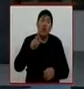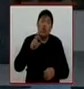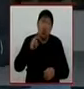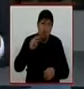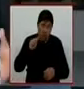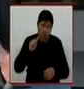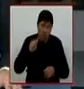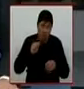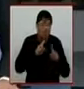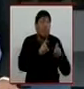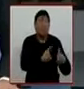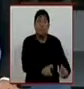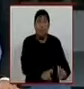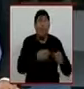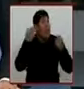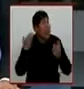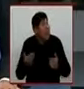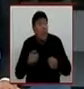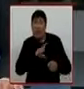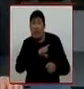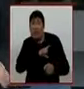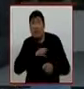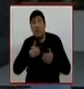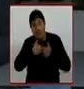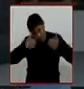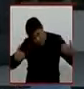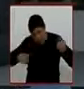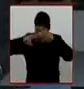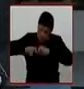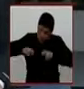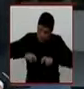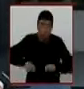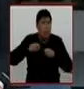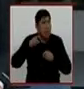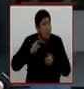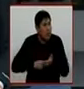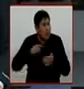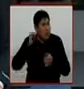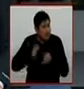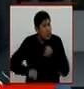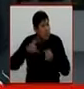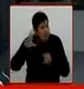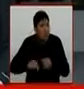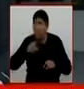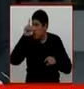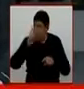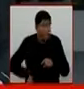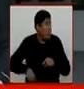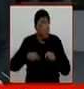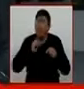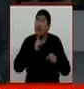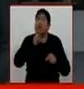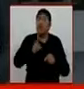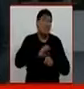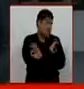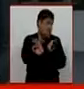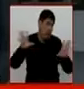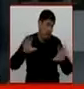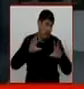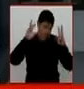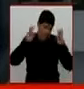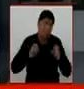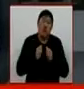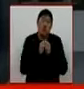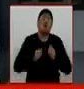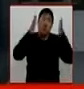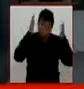peritaje forense, una investigación en curso, que si esto no llega a concluirse todavía no se puede asegurar nada respecto a este caso.